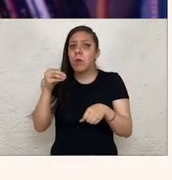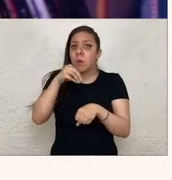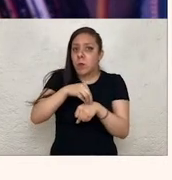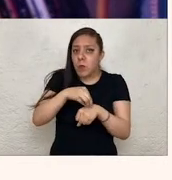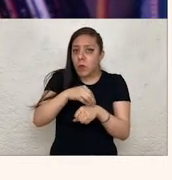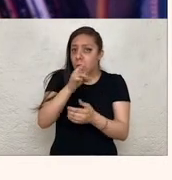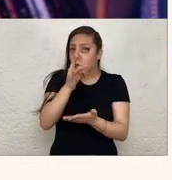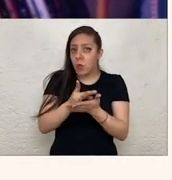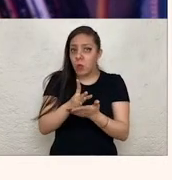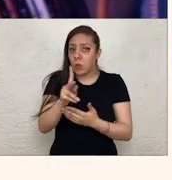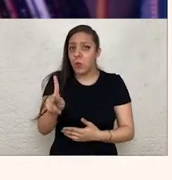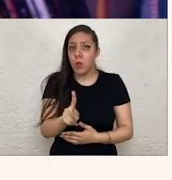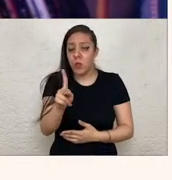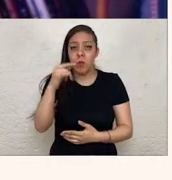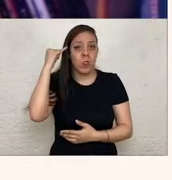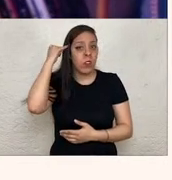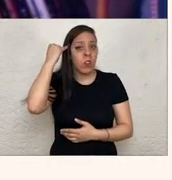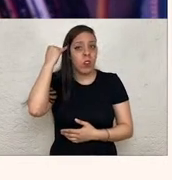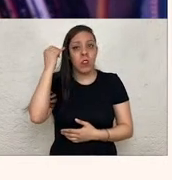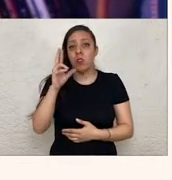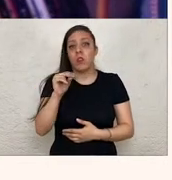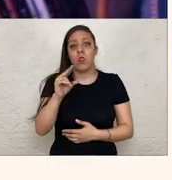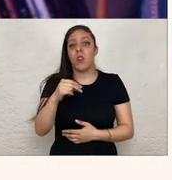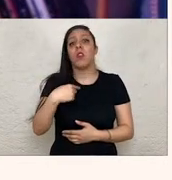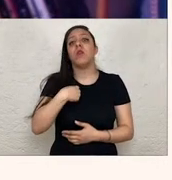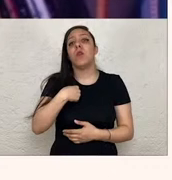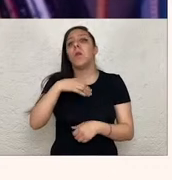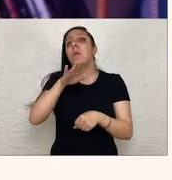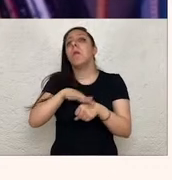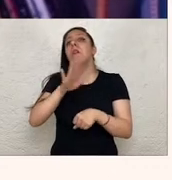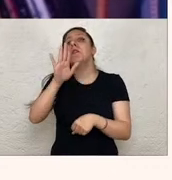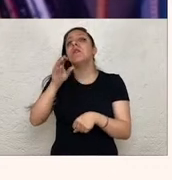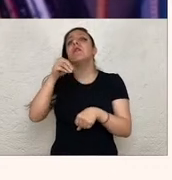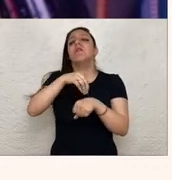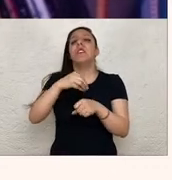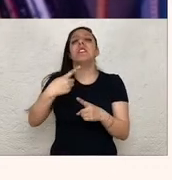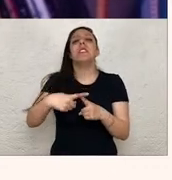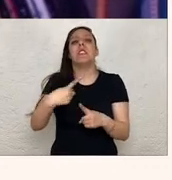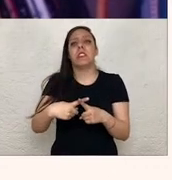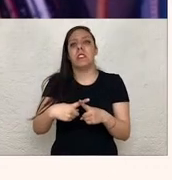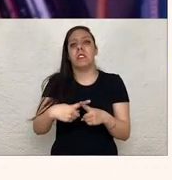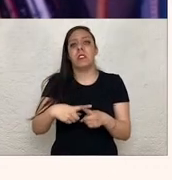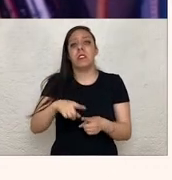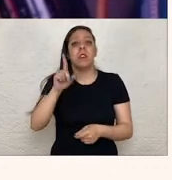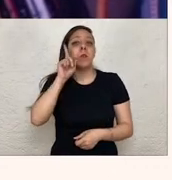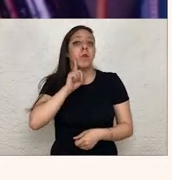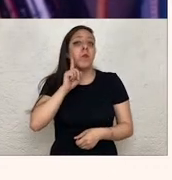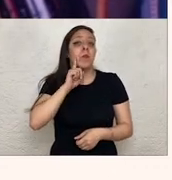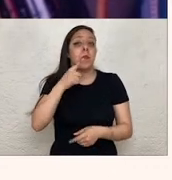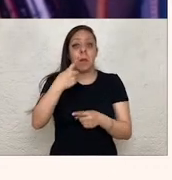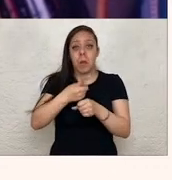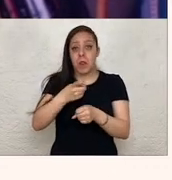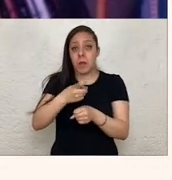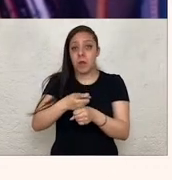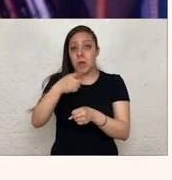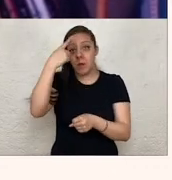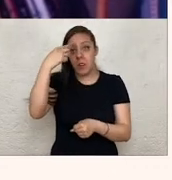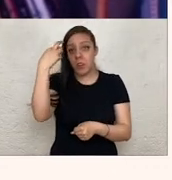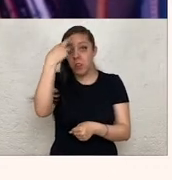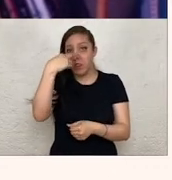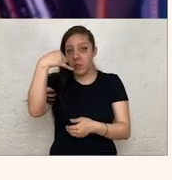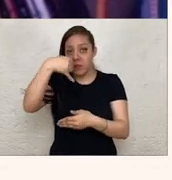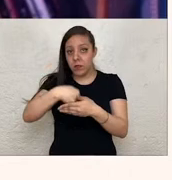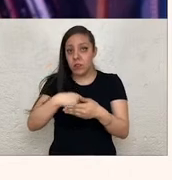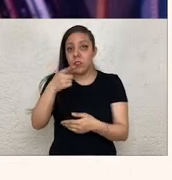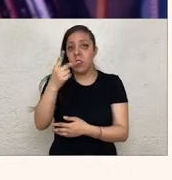solamente a los indígenas o a los pueblos originarios, sino también y sobre todo a las mujeres. Entonces, primero me queda como esta reflexión,